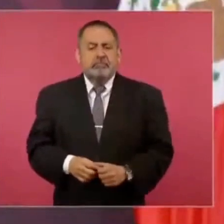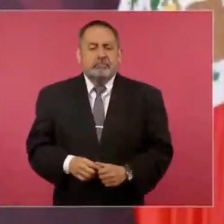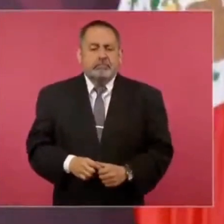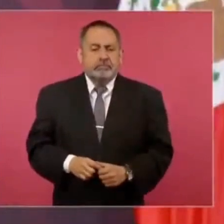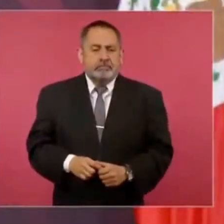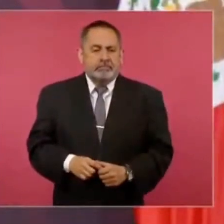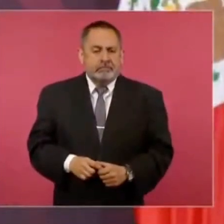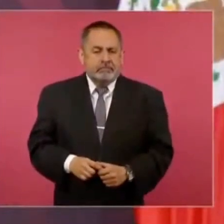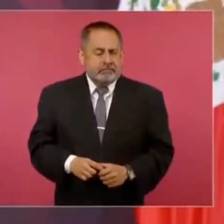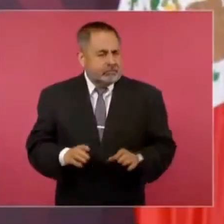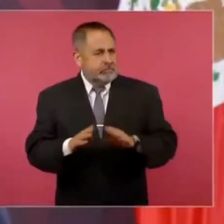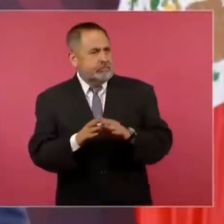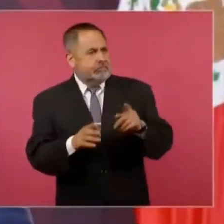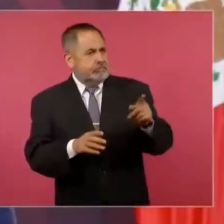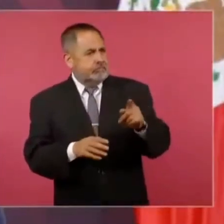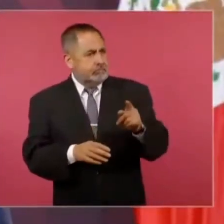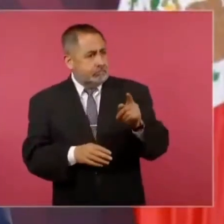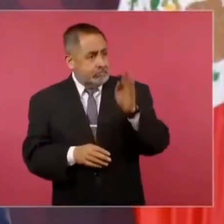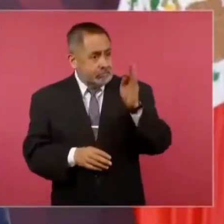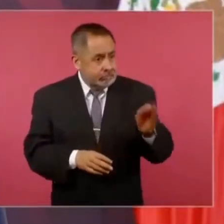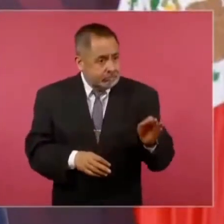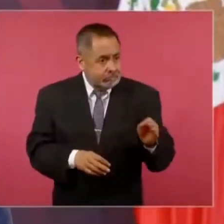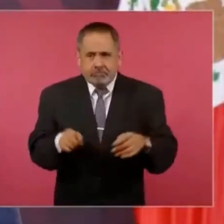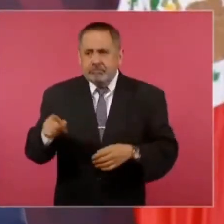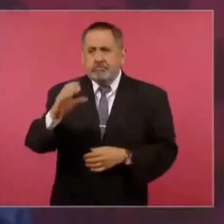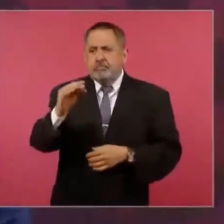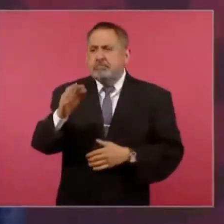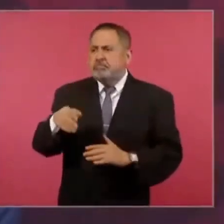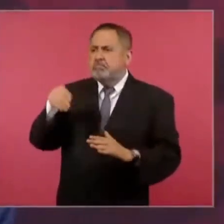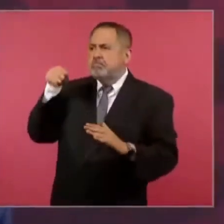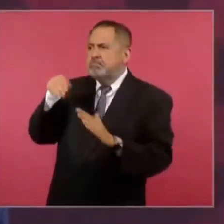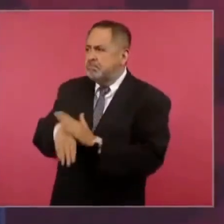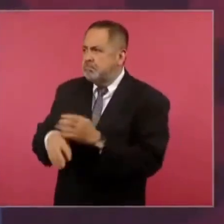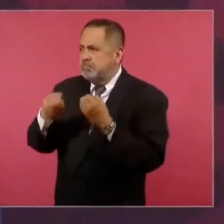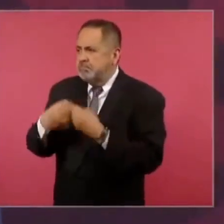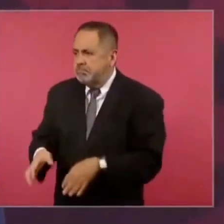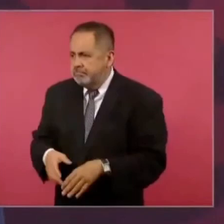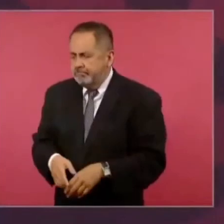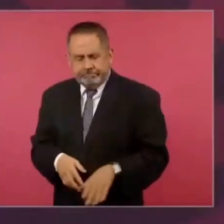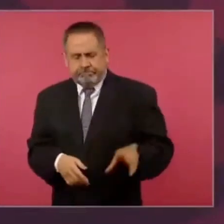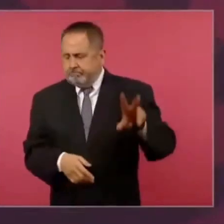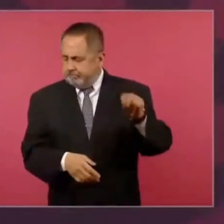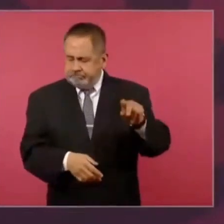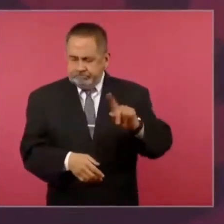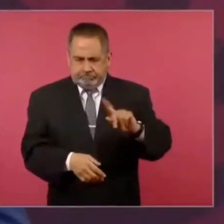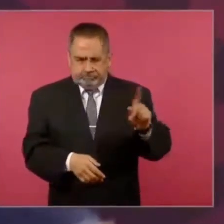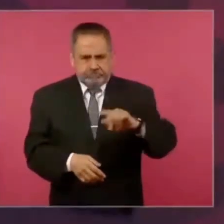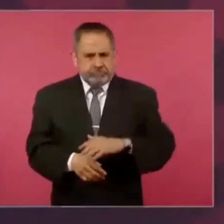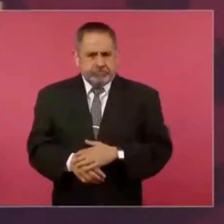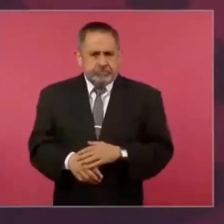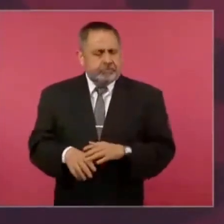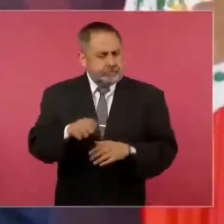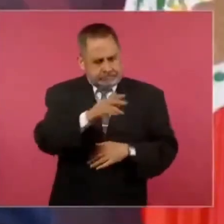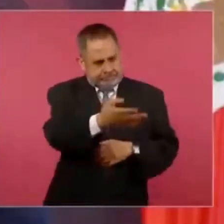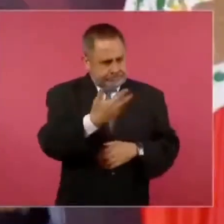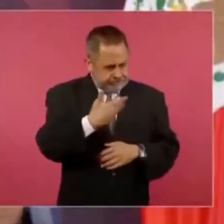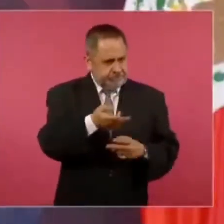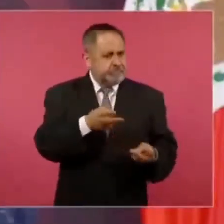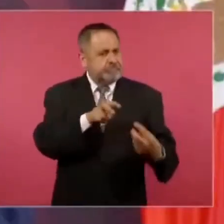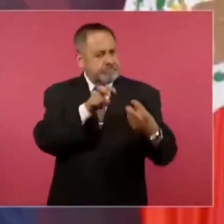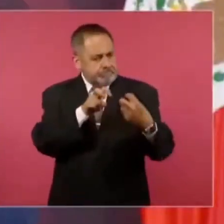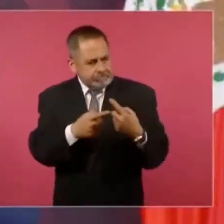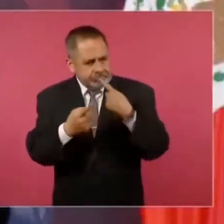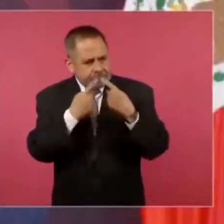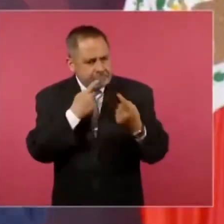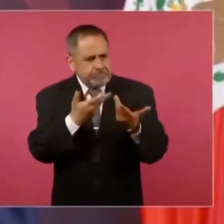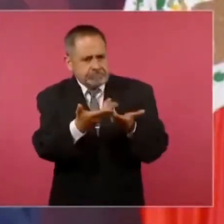va a colapsar la Comisión Federal de Electricidad. Tenemos que sentarnos a